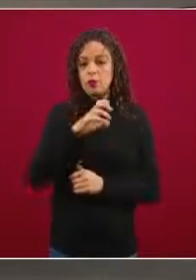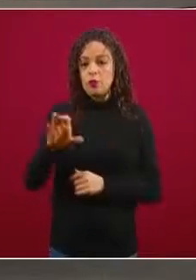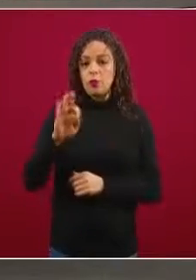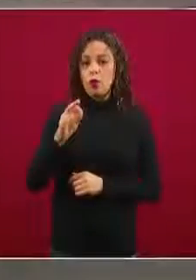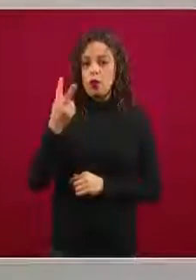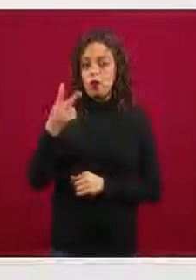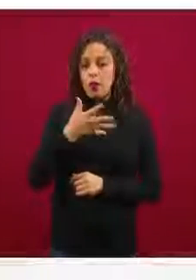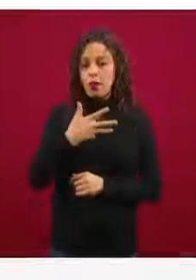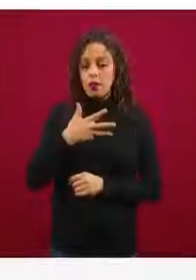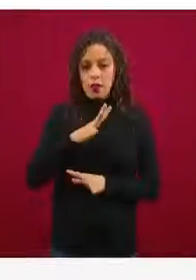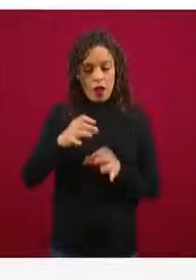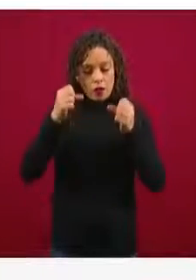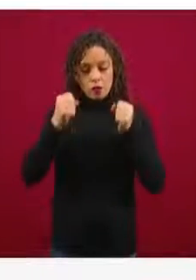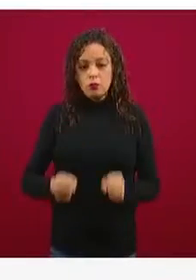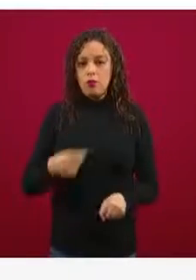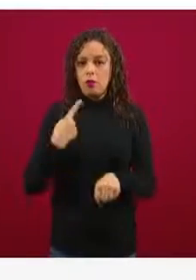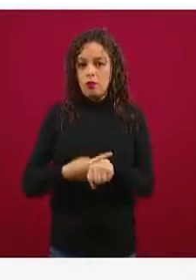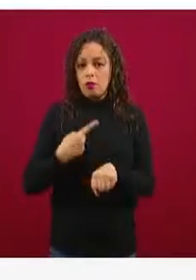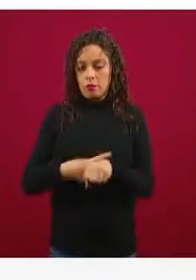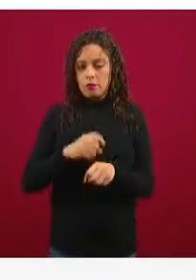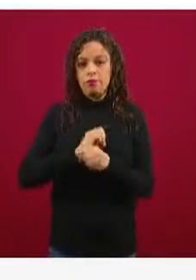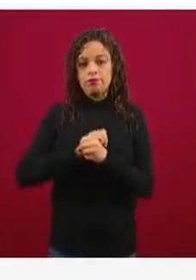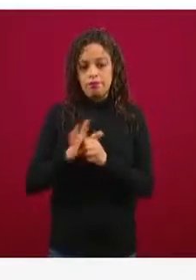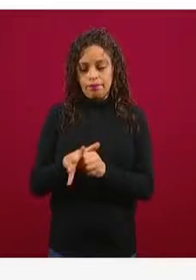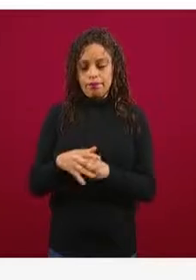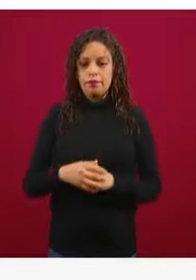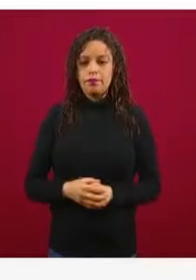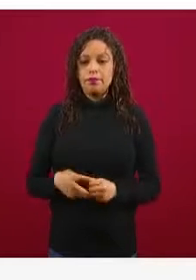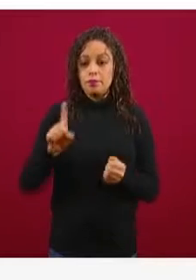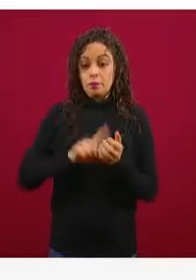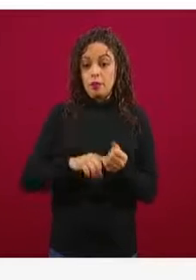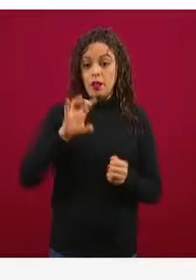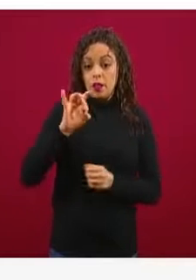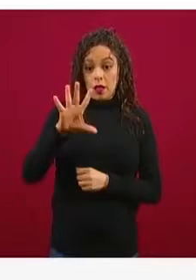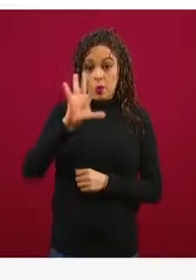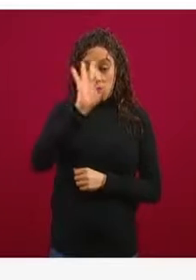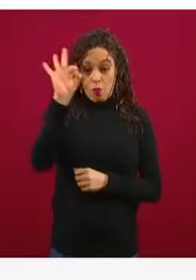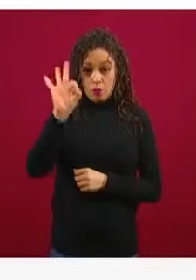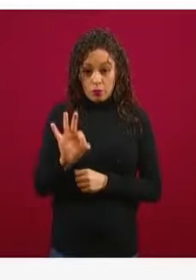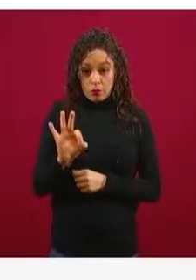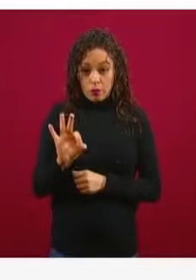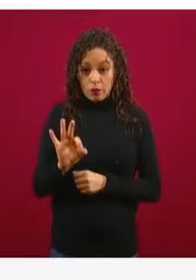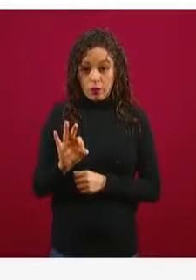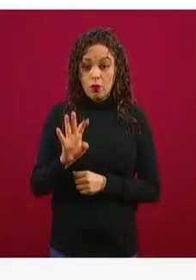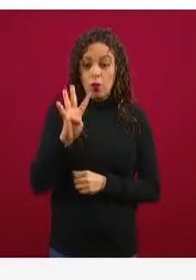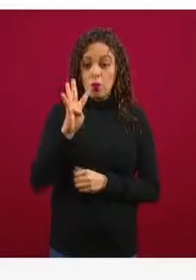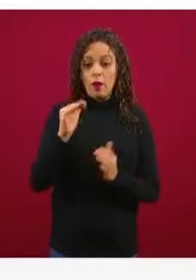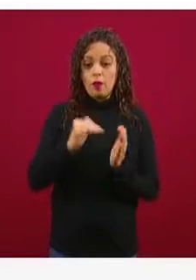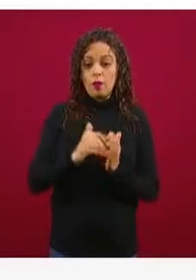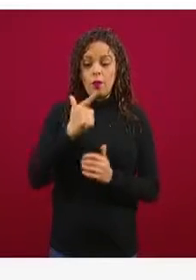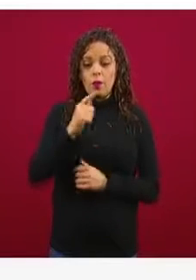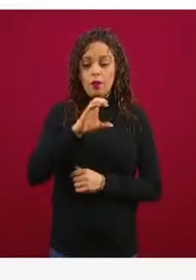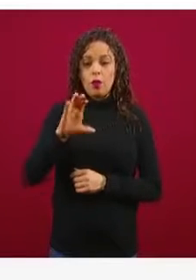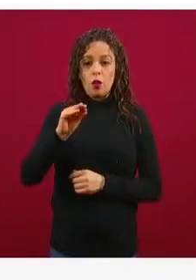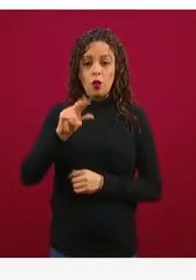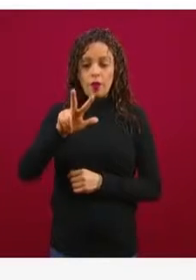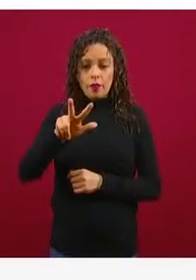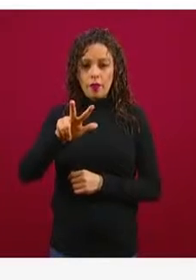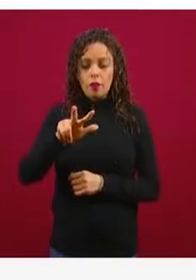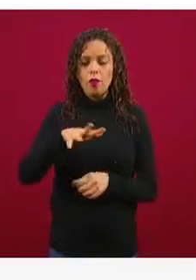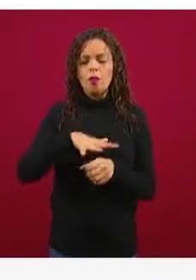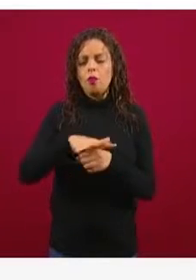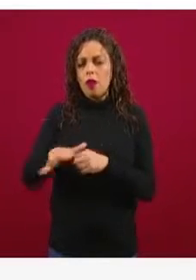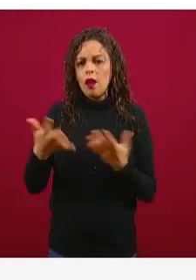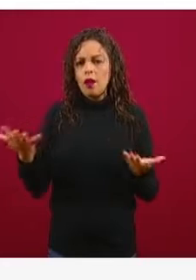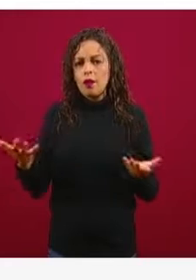13.842 casos confirmados. El 35% de estos, o sea 4.798, son los que representan